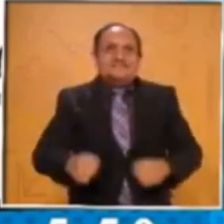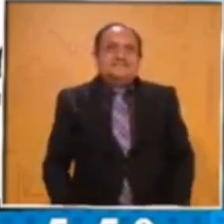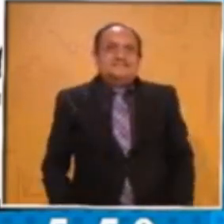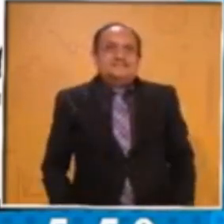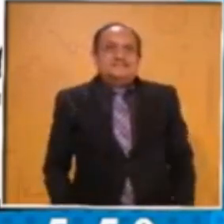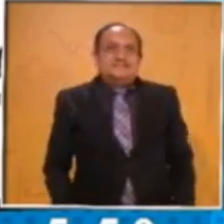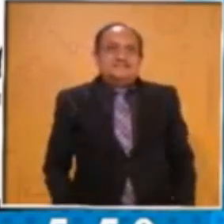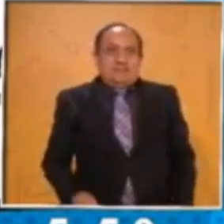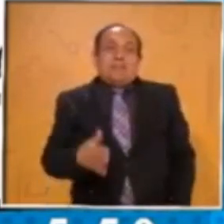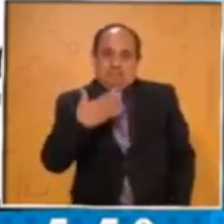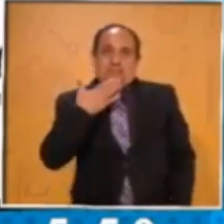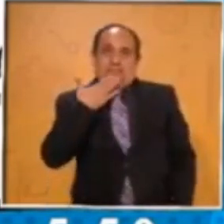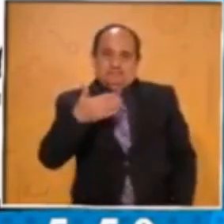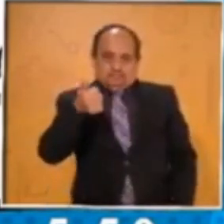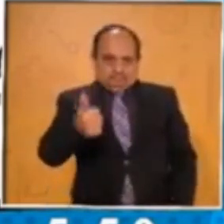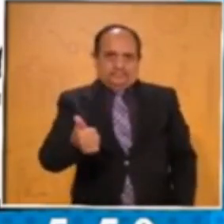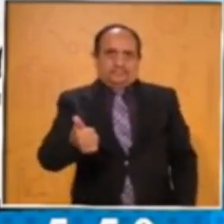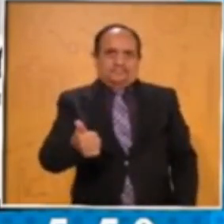No, muy bueno.